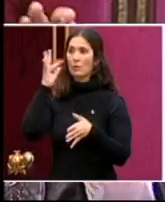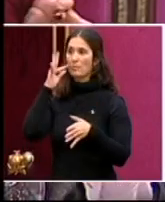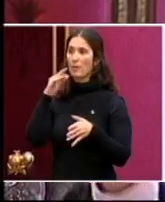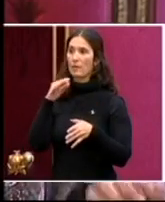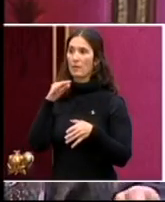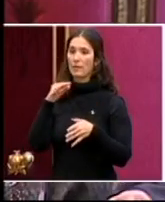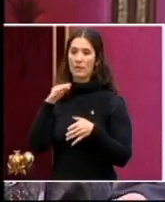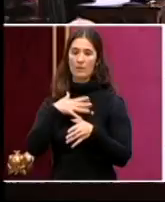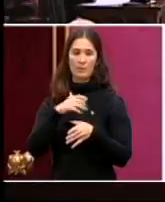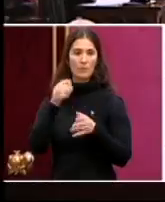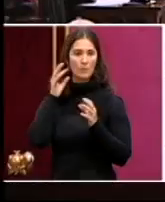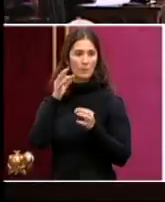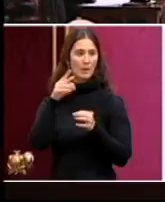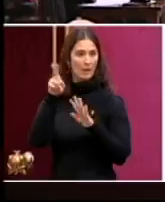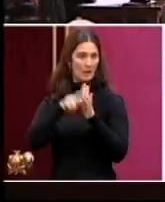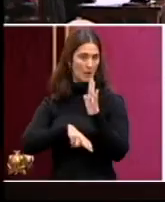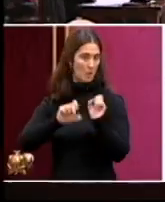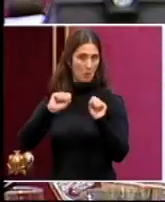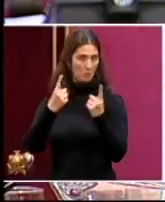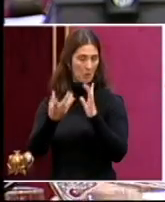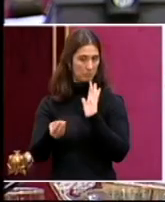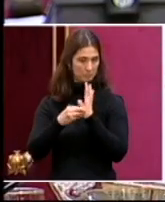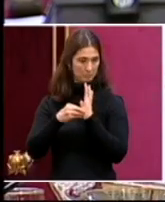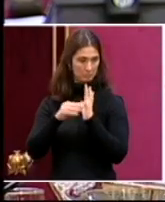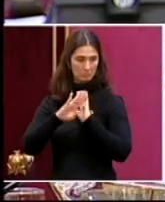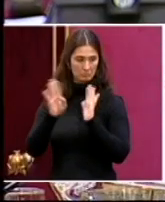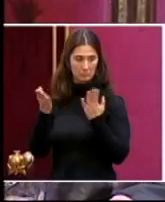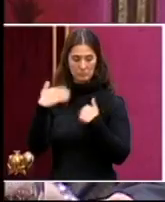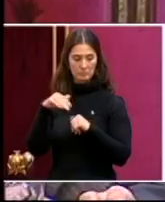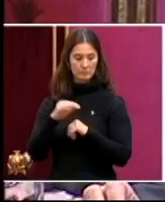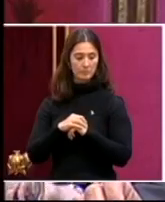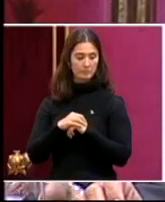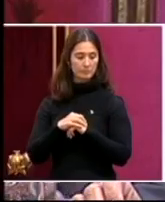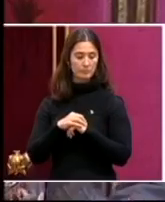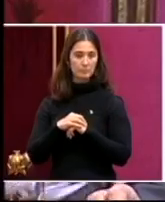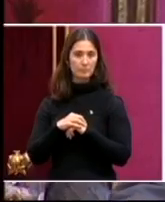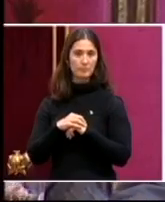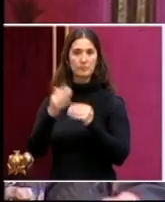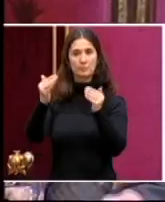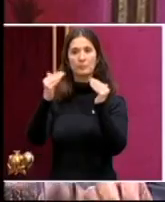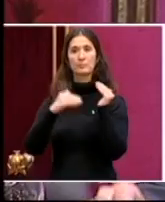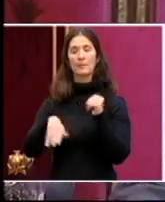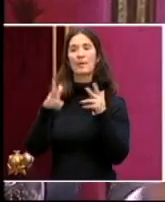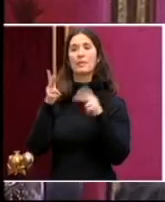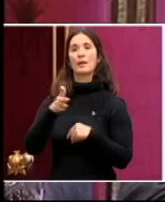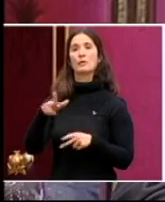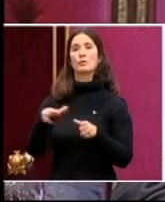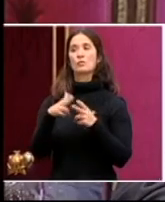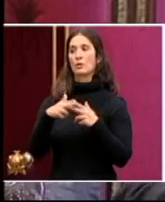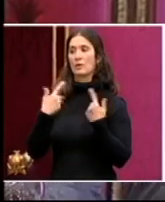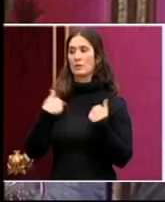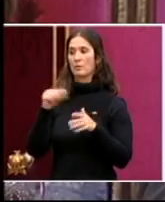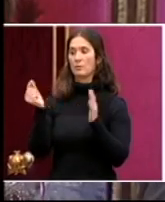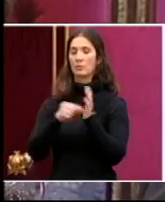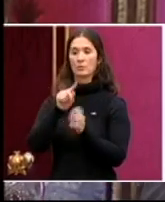hay... Reglado. 24. Perdón, era una pregunta, ya me he dado cuenta. Pasaremos a Derechos Sociales, Educación y Accesibilidad. Punto